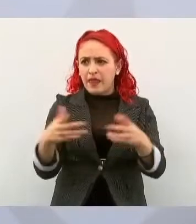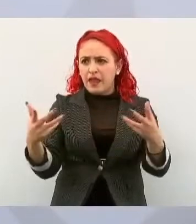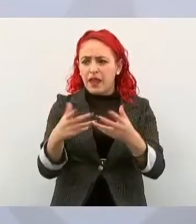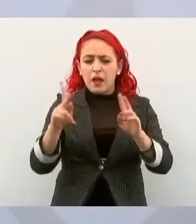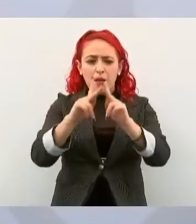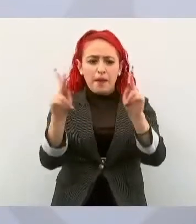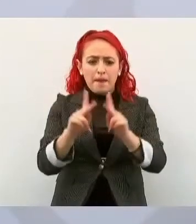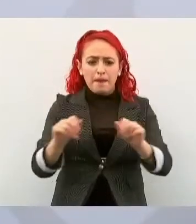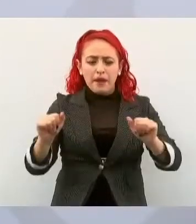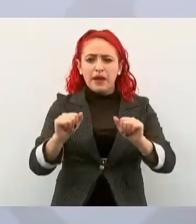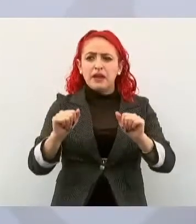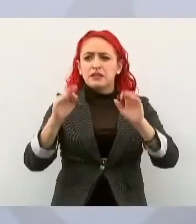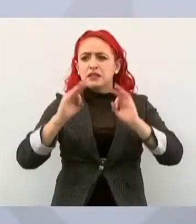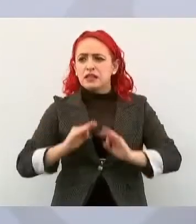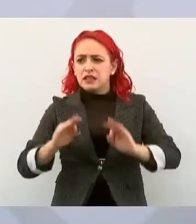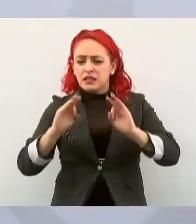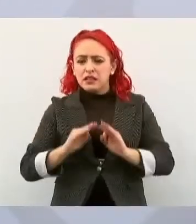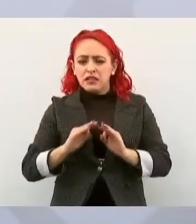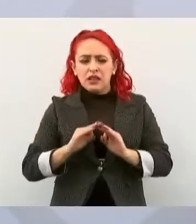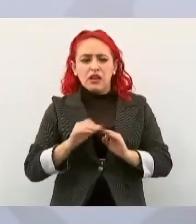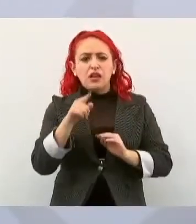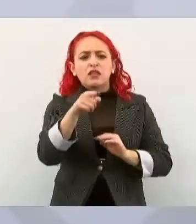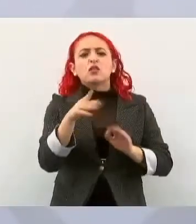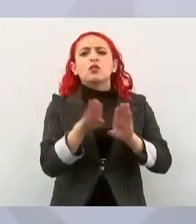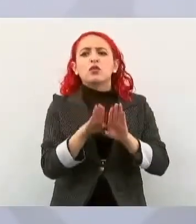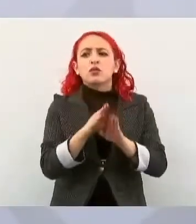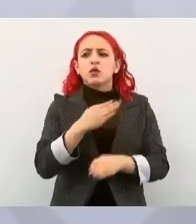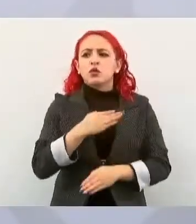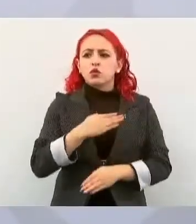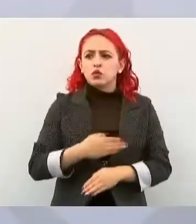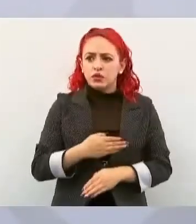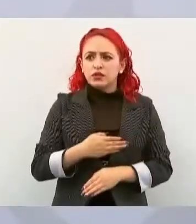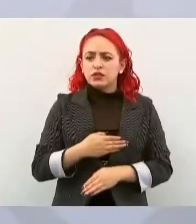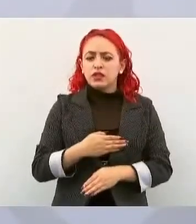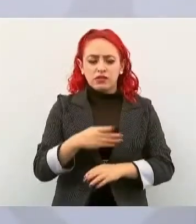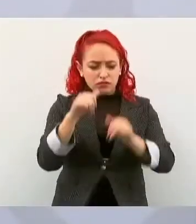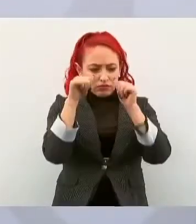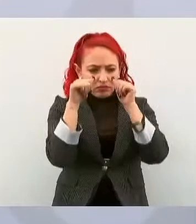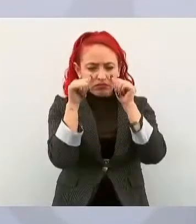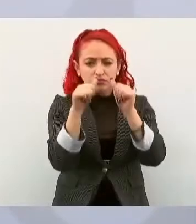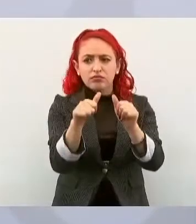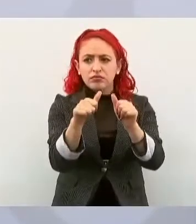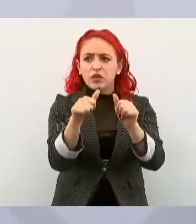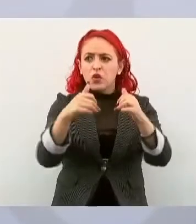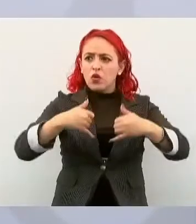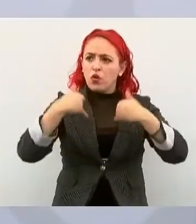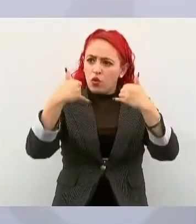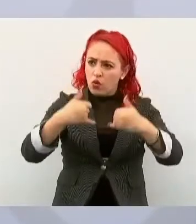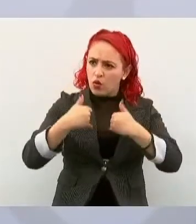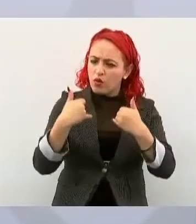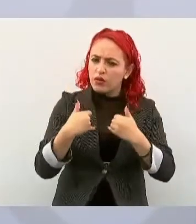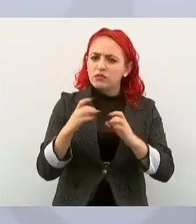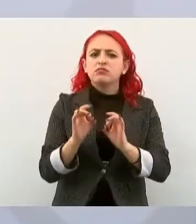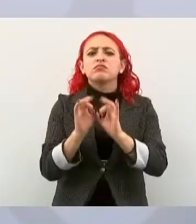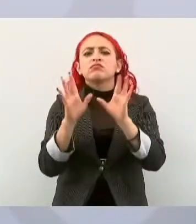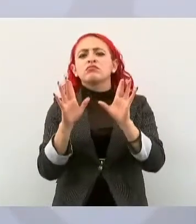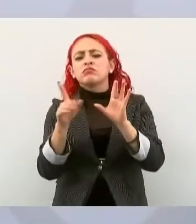y la tranquilidad son frutos de la justicia. Si se atiende a los jóvenes, si